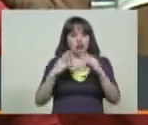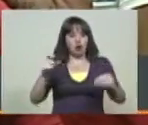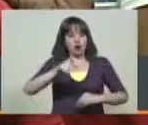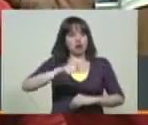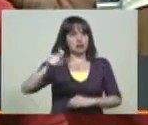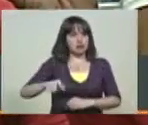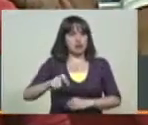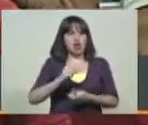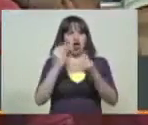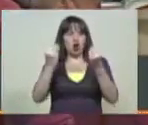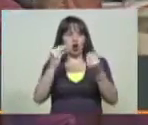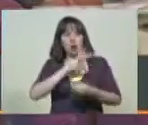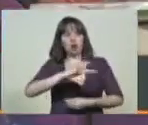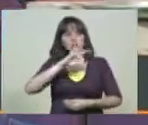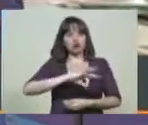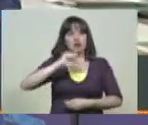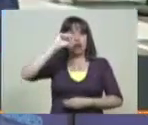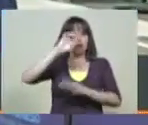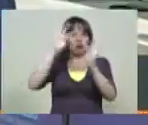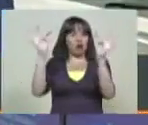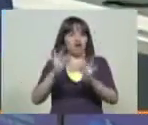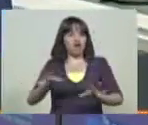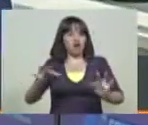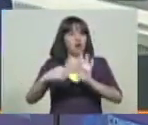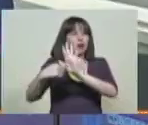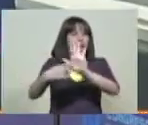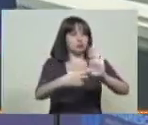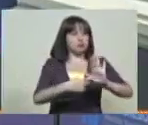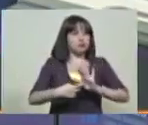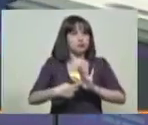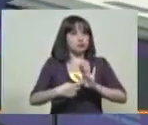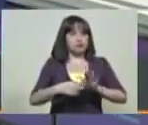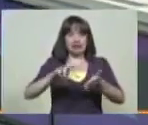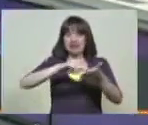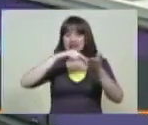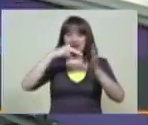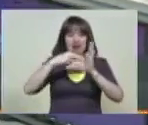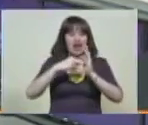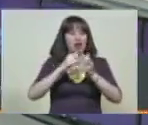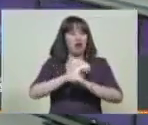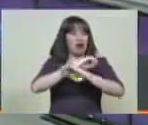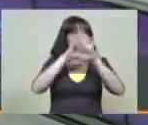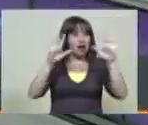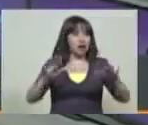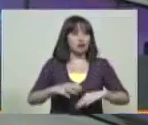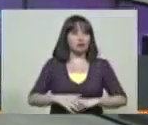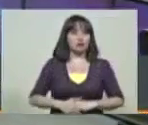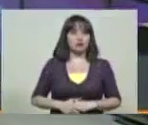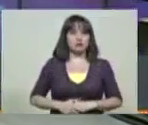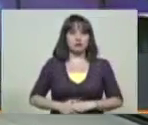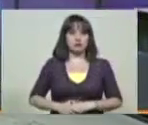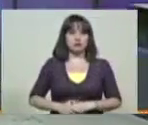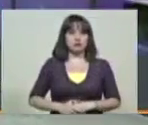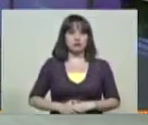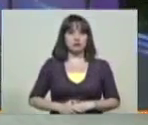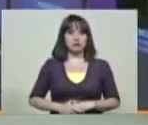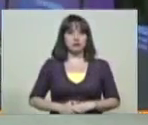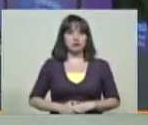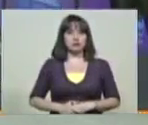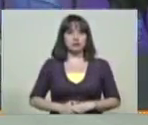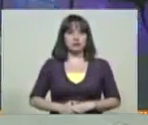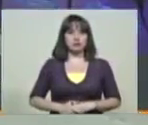socialismo aquí están las definiciones claves compañeros de lo que somos